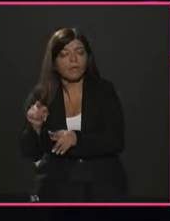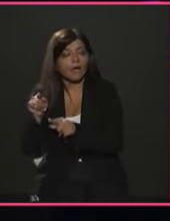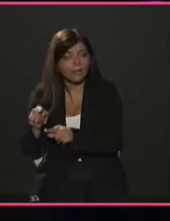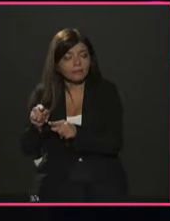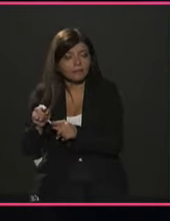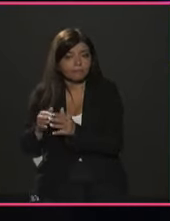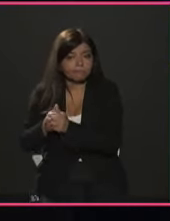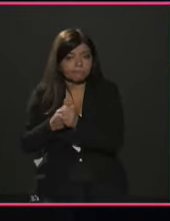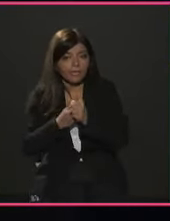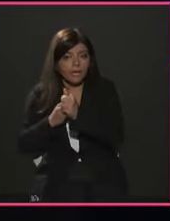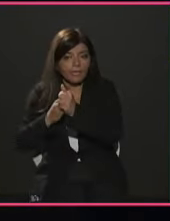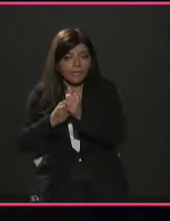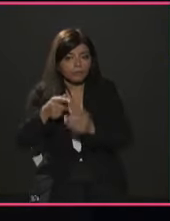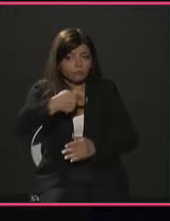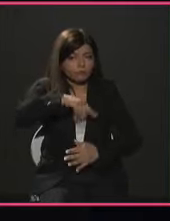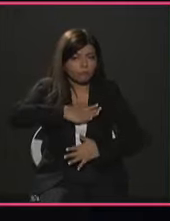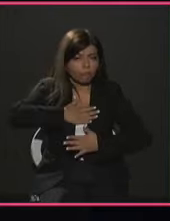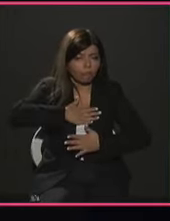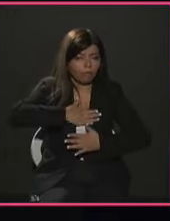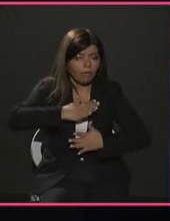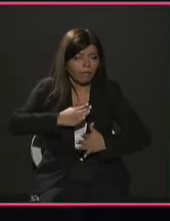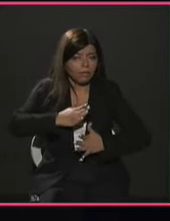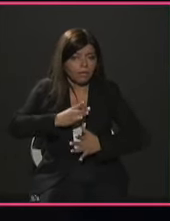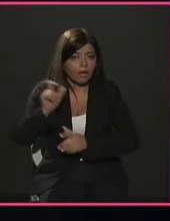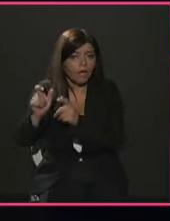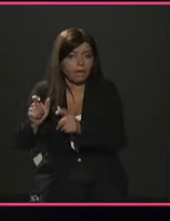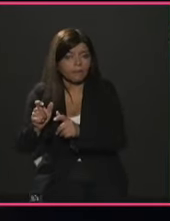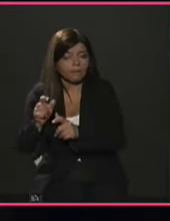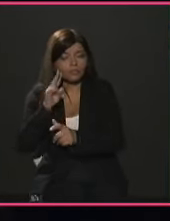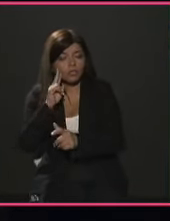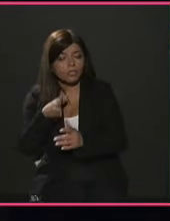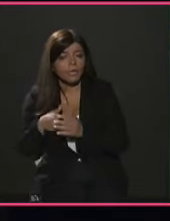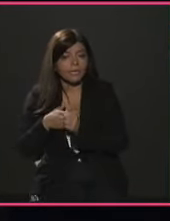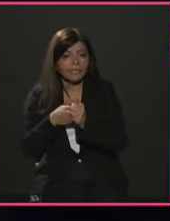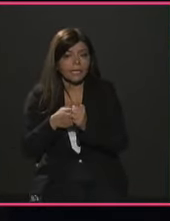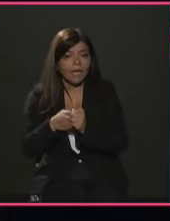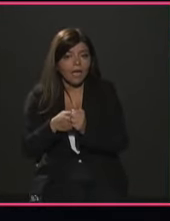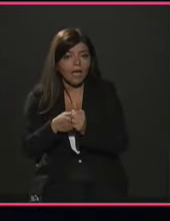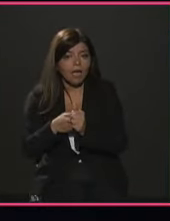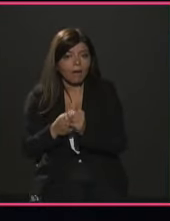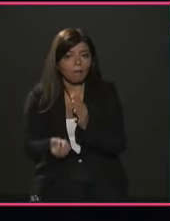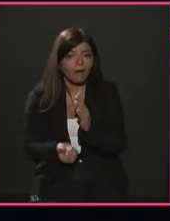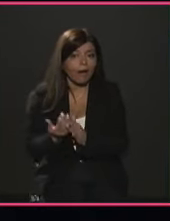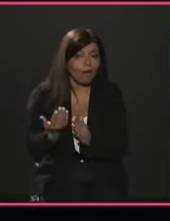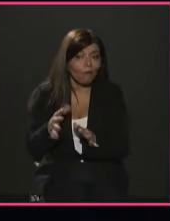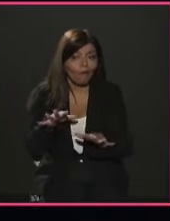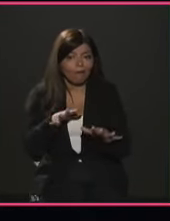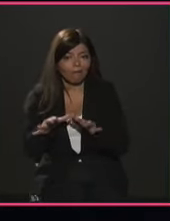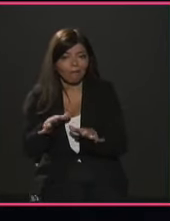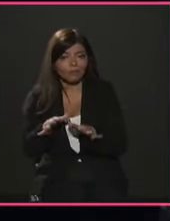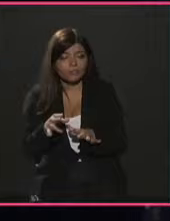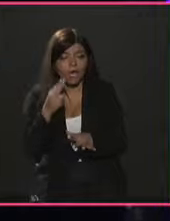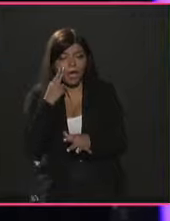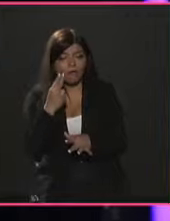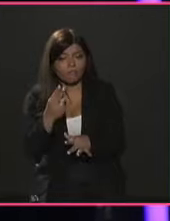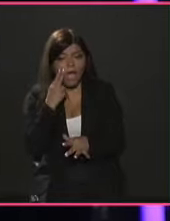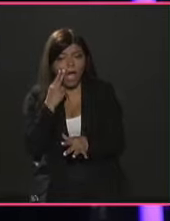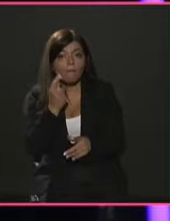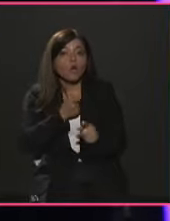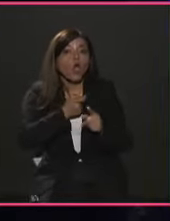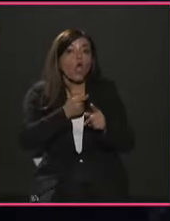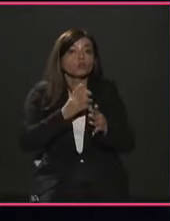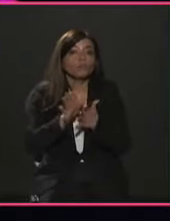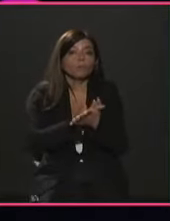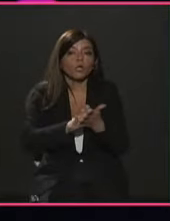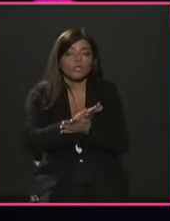está guiándonos y la gente está guiada también hacia los nuevos juguetes ahora veamos los riesgos